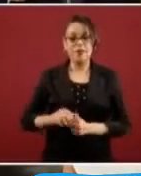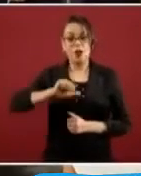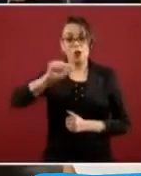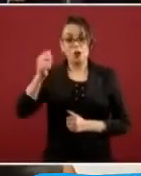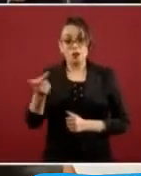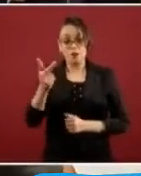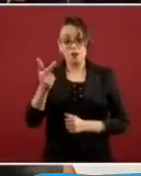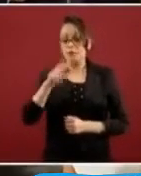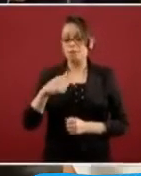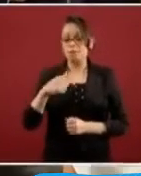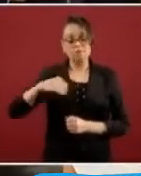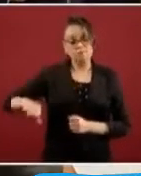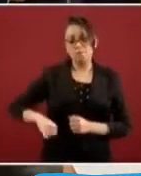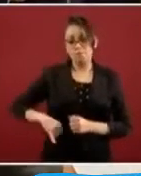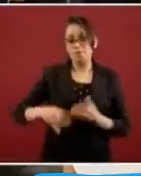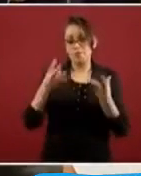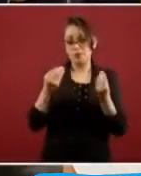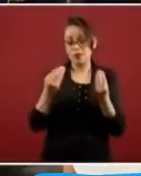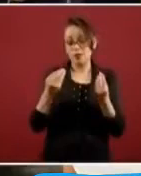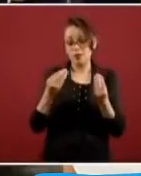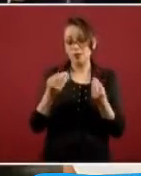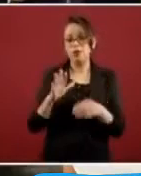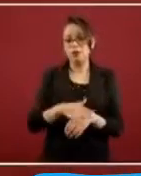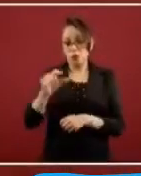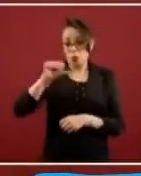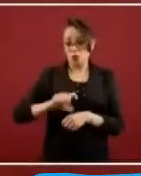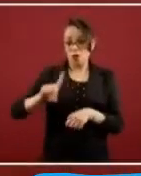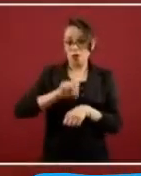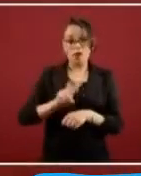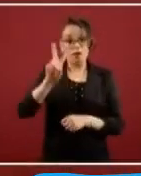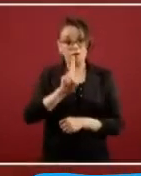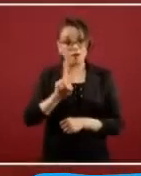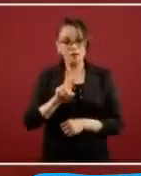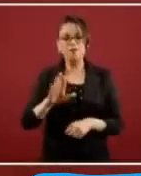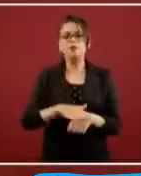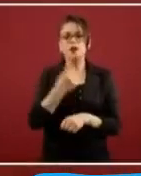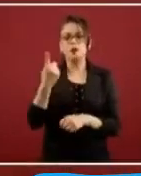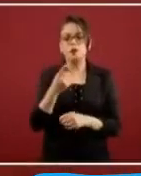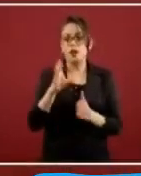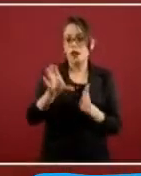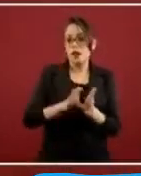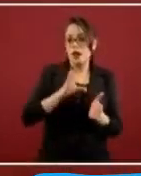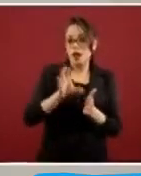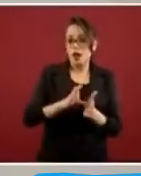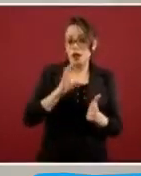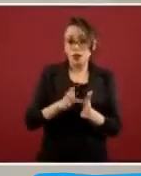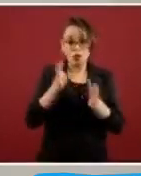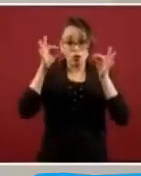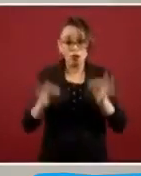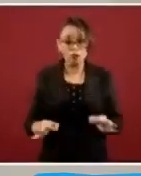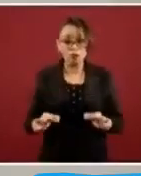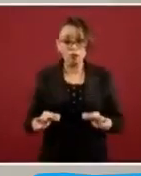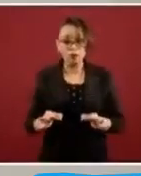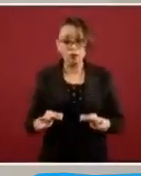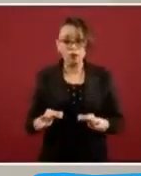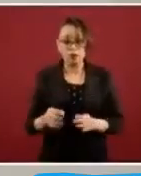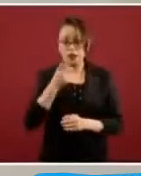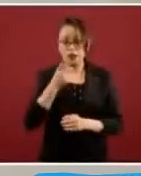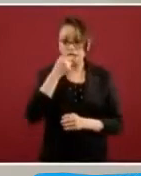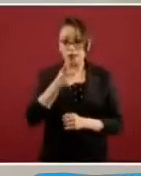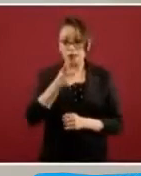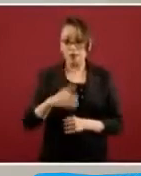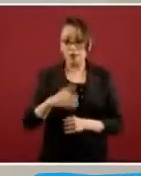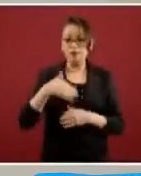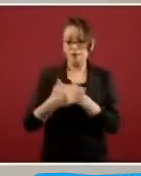me interesa mucho en este viernes, porque el calendario oficial contemplaba que a partir del próximo